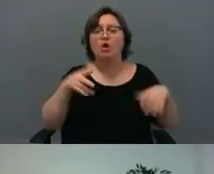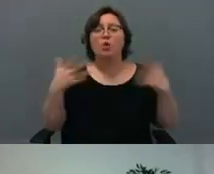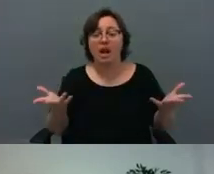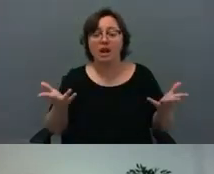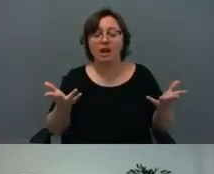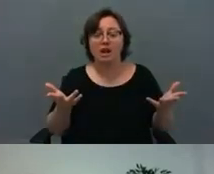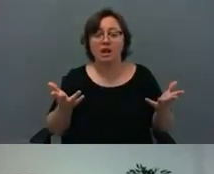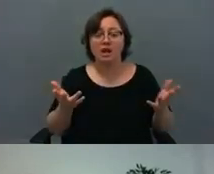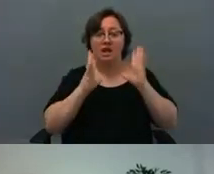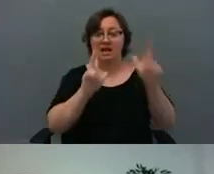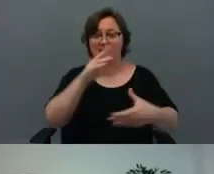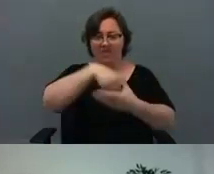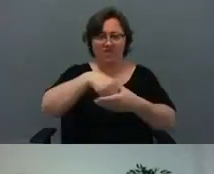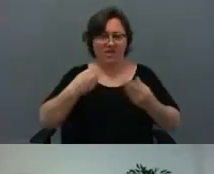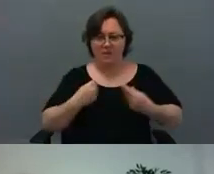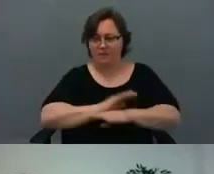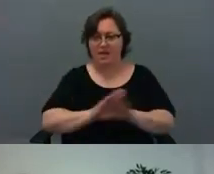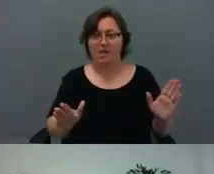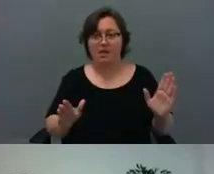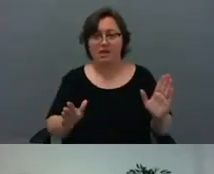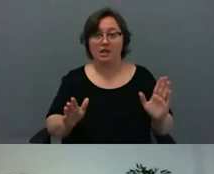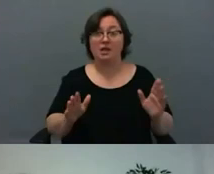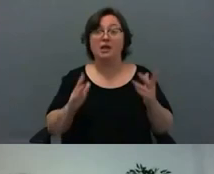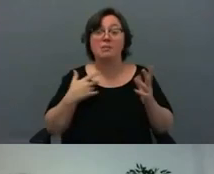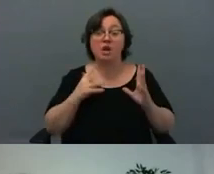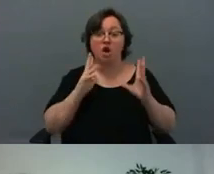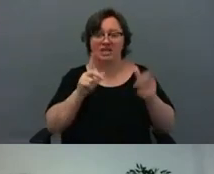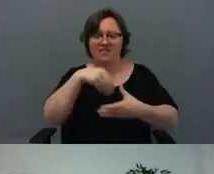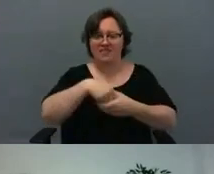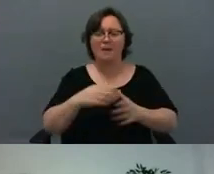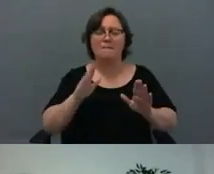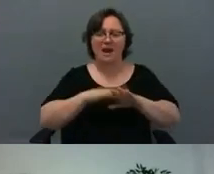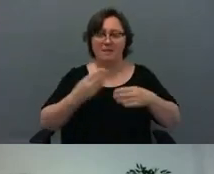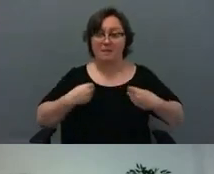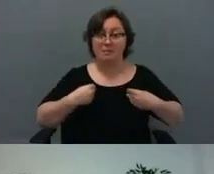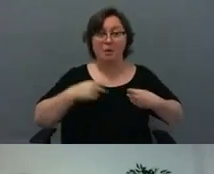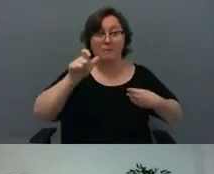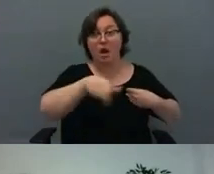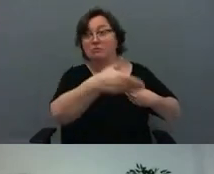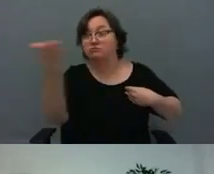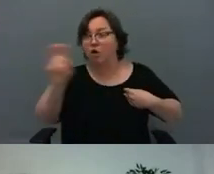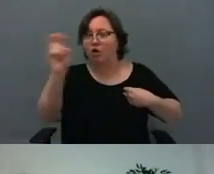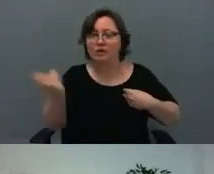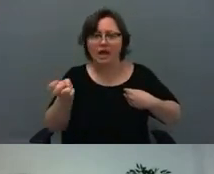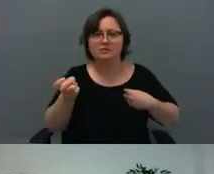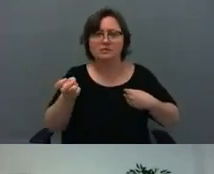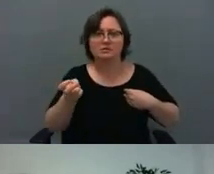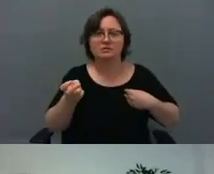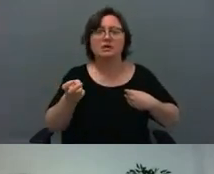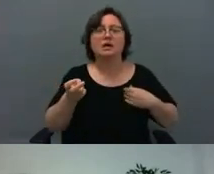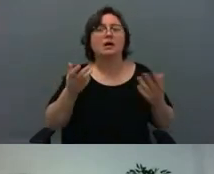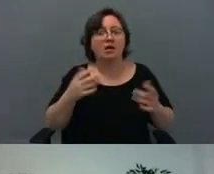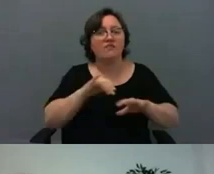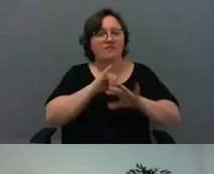la solución habitacional, pero la residencia como solución habitacional, pero para muchas personas también eso les puede hacer